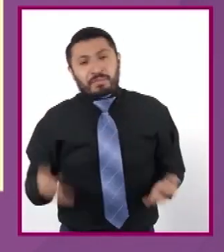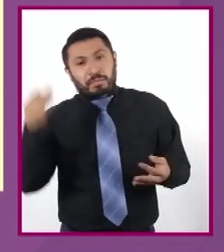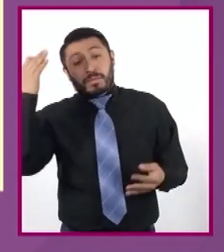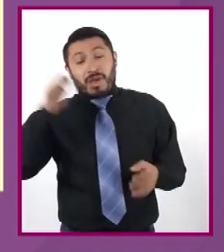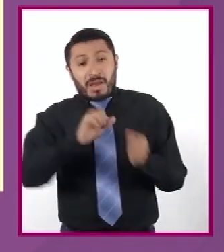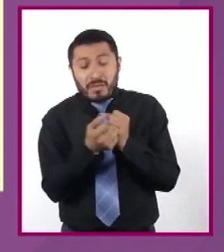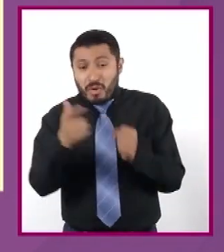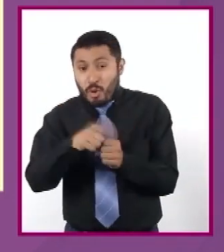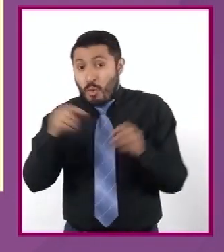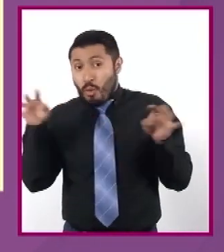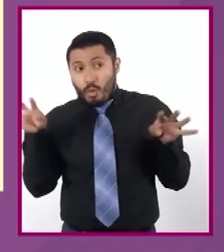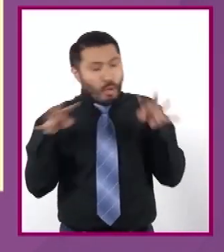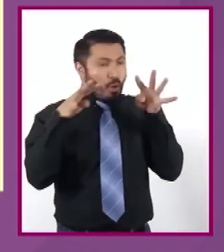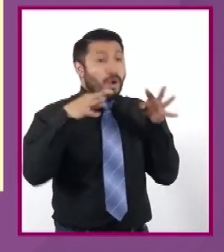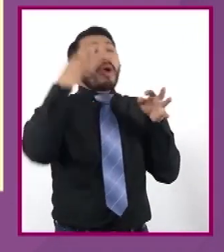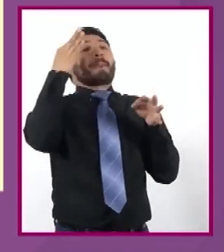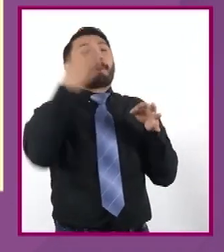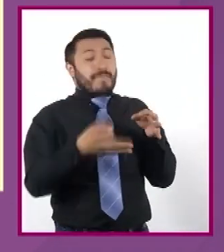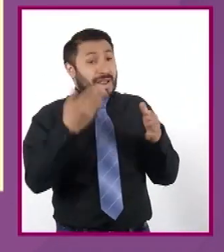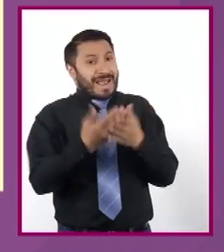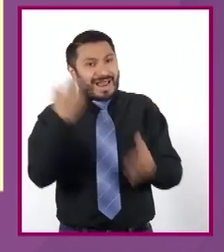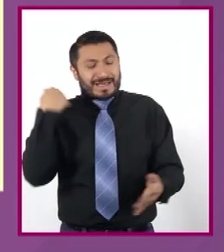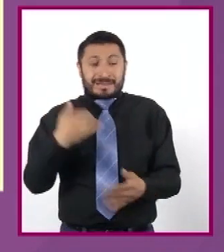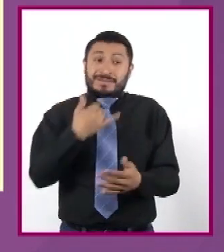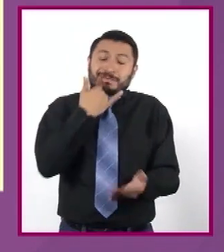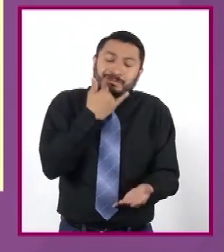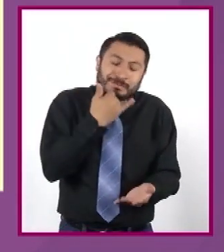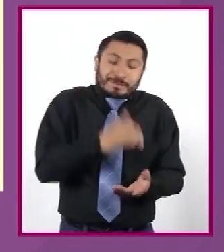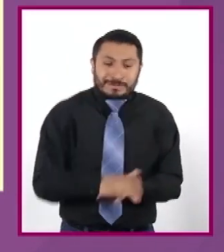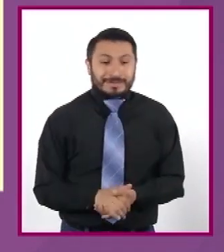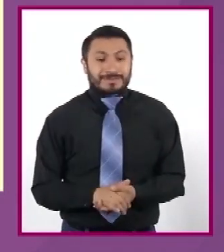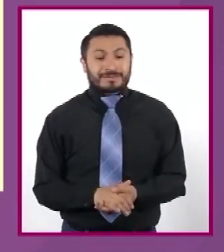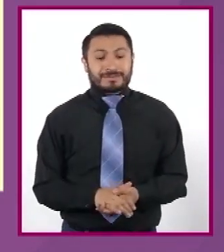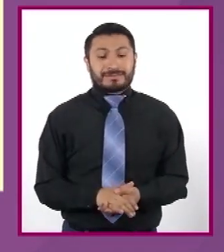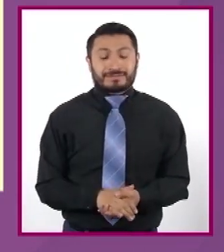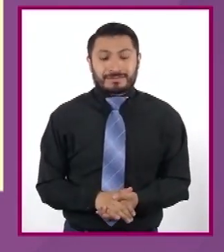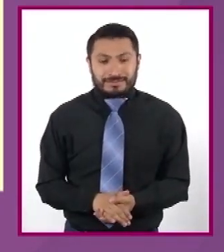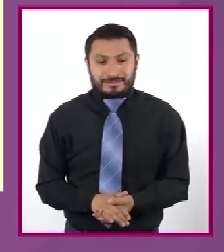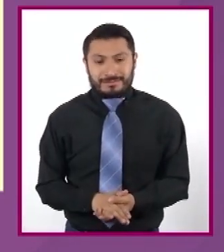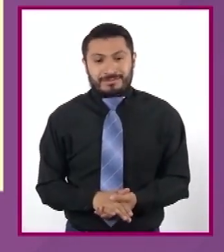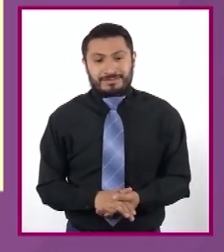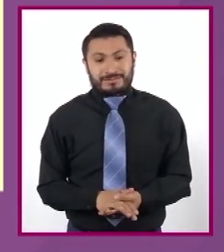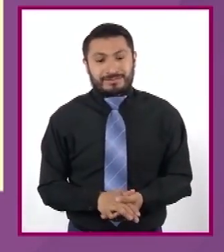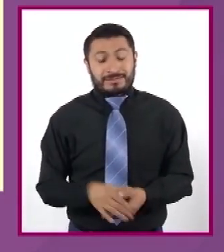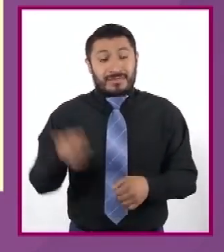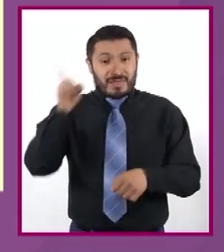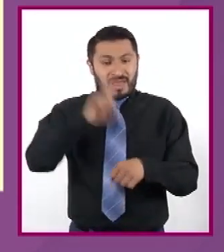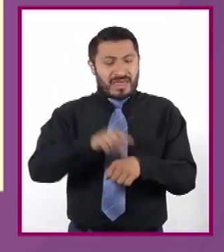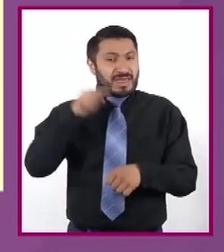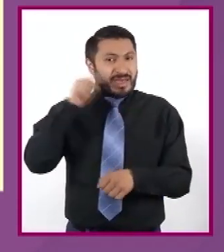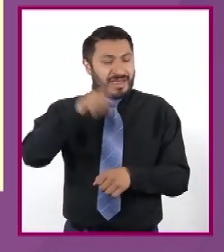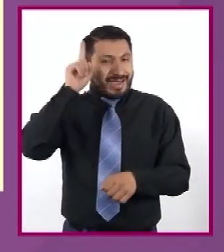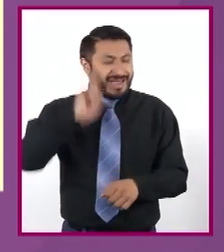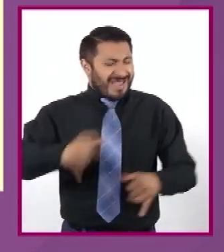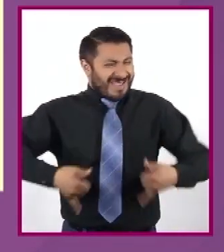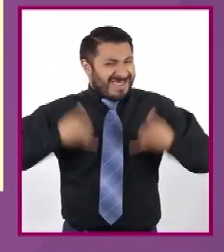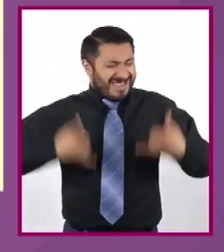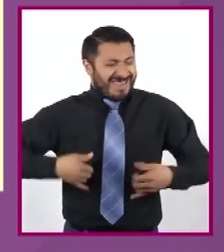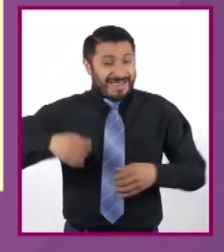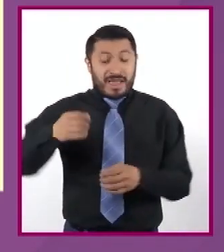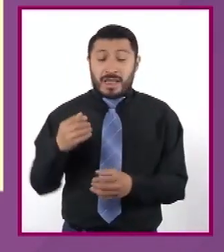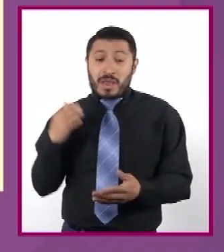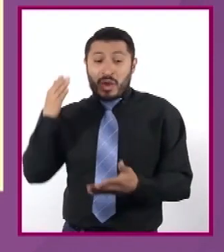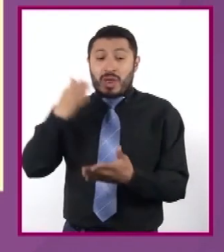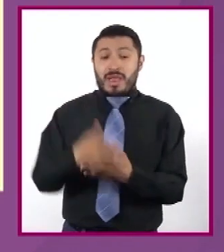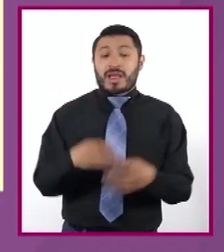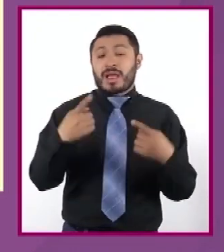la sociedad que la subestimó tanto. El día en que ella se gradúa, después de ir a la ópera y hablar